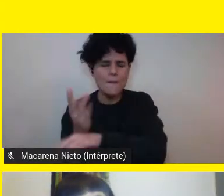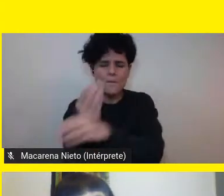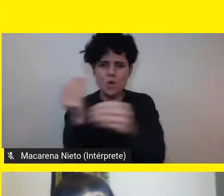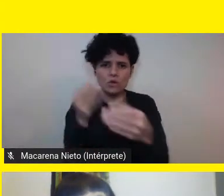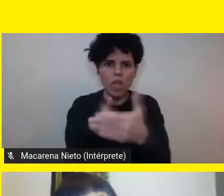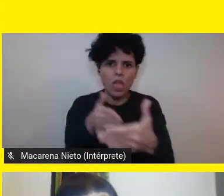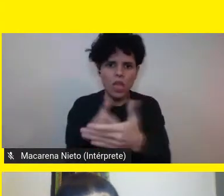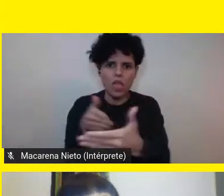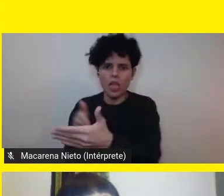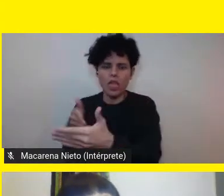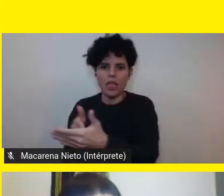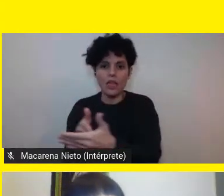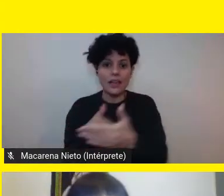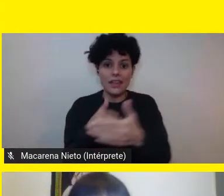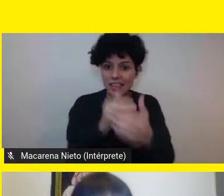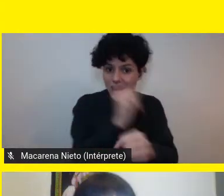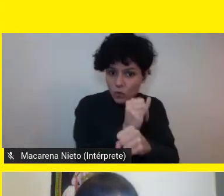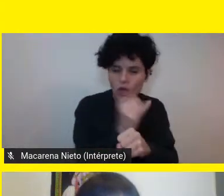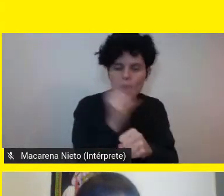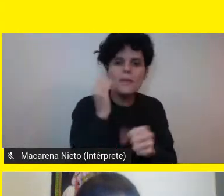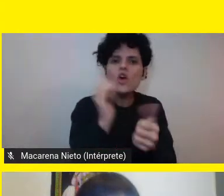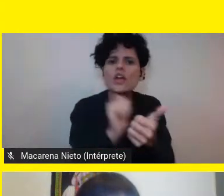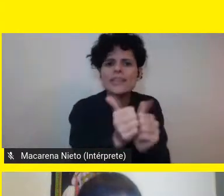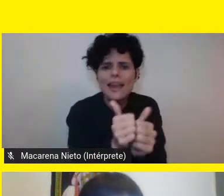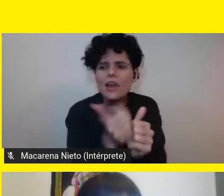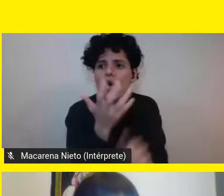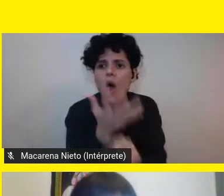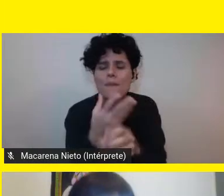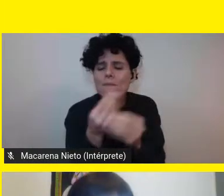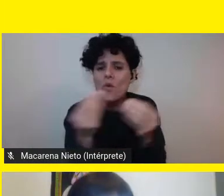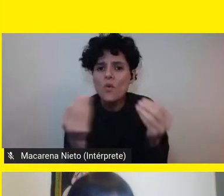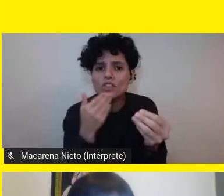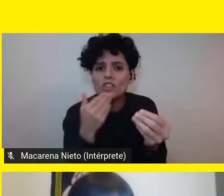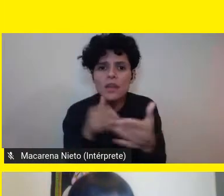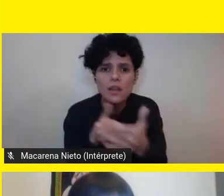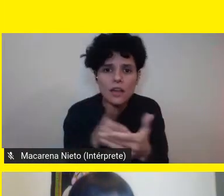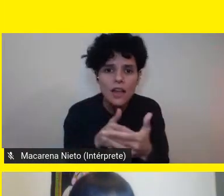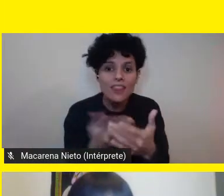los obstáculos de género propiamente tal que existen en las instituciones de